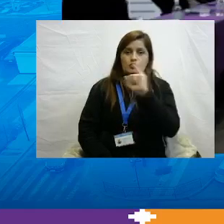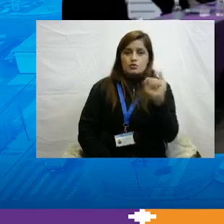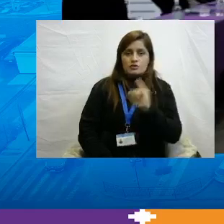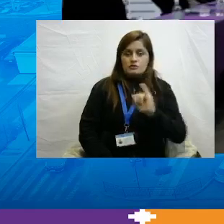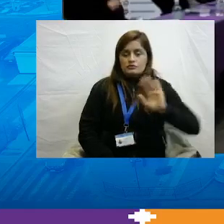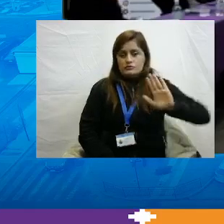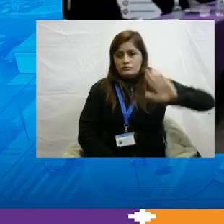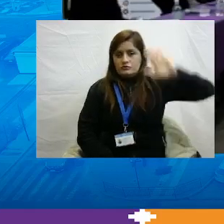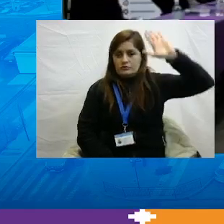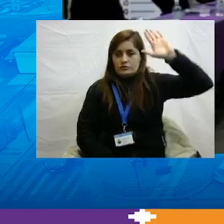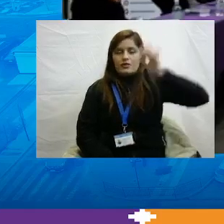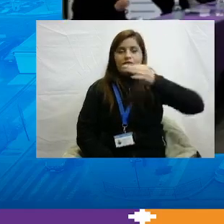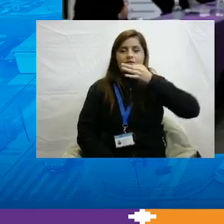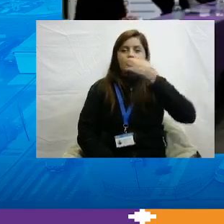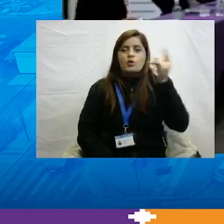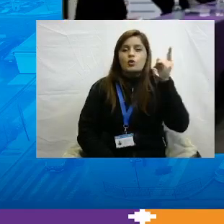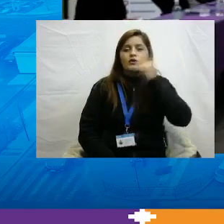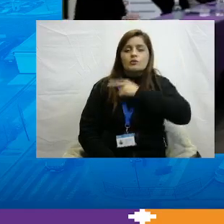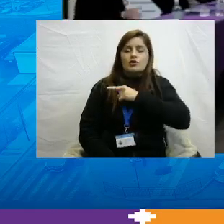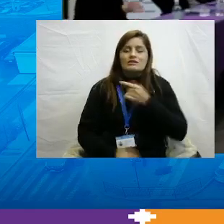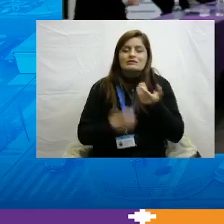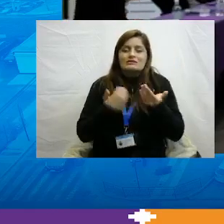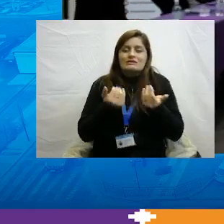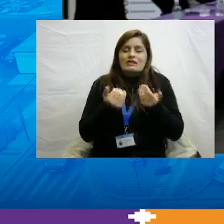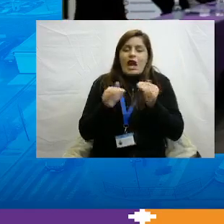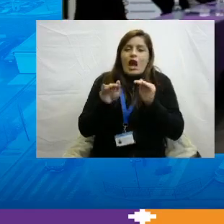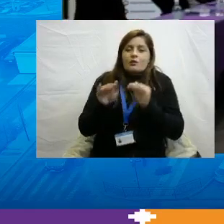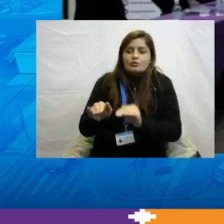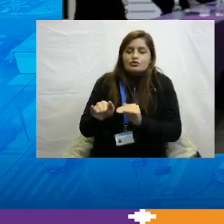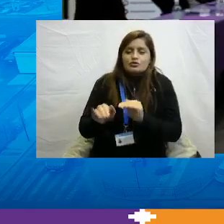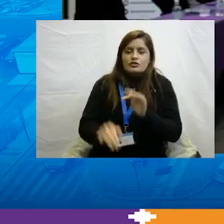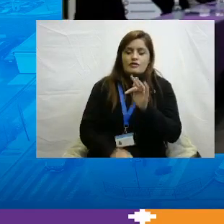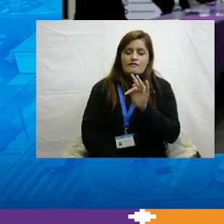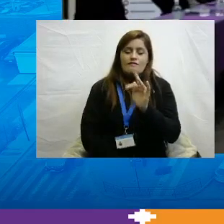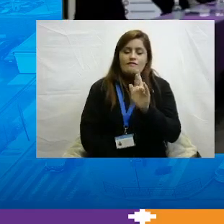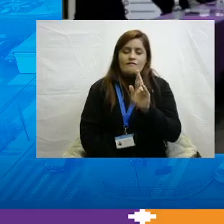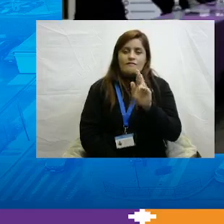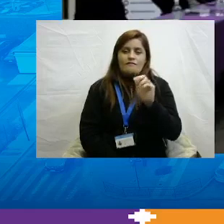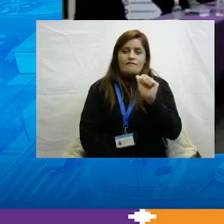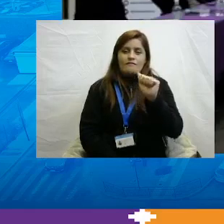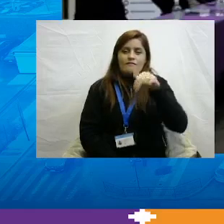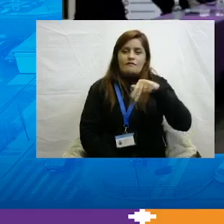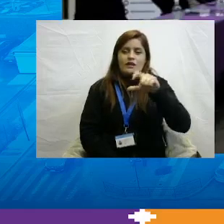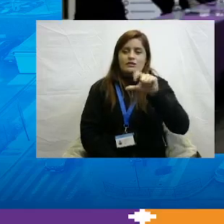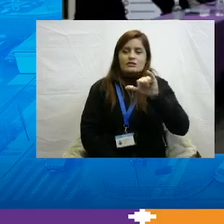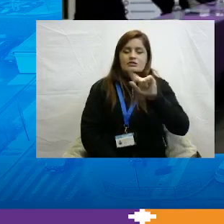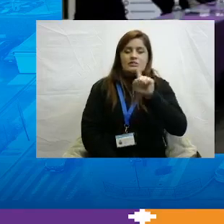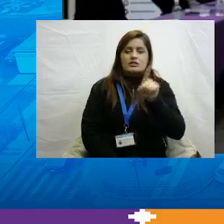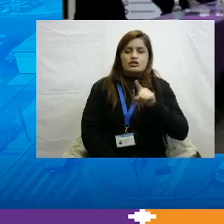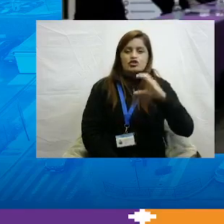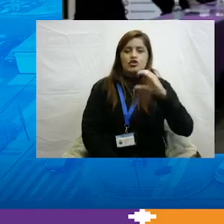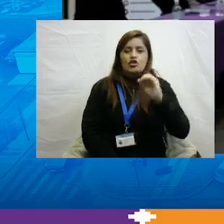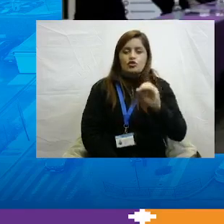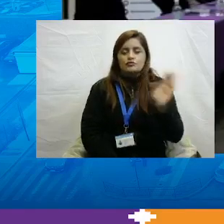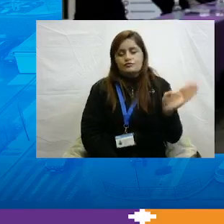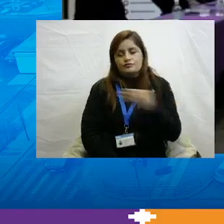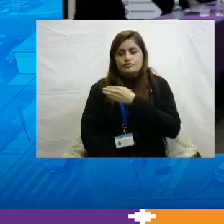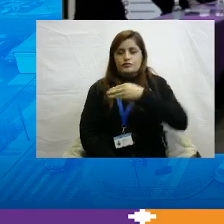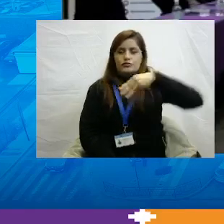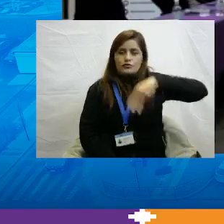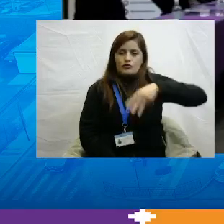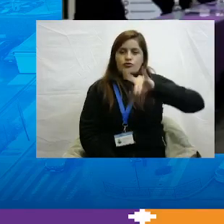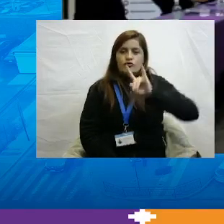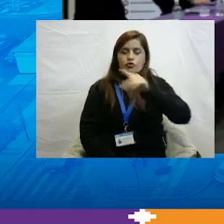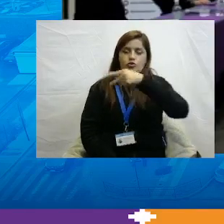aquí solicitándome el apoyo del municipio a don Francisco Muñoz, un deportista del Boyenar, que